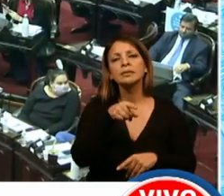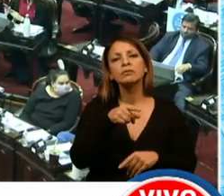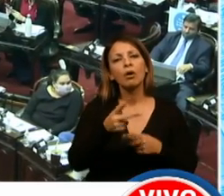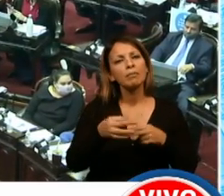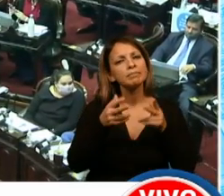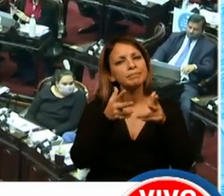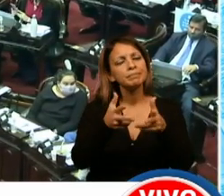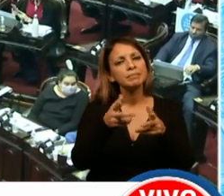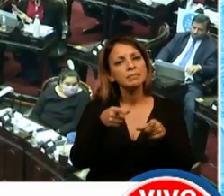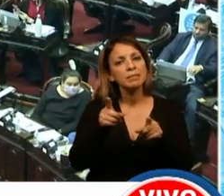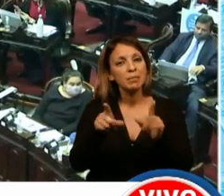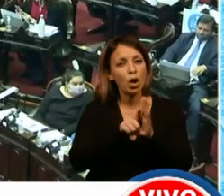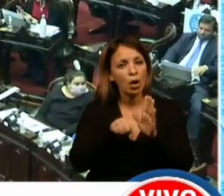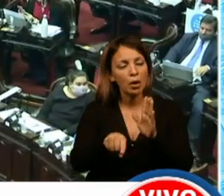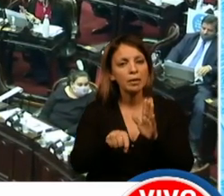era